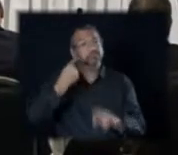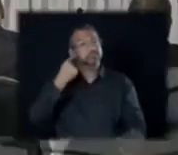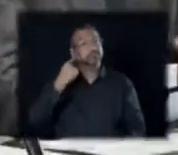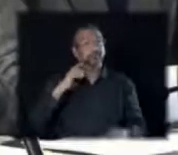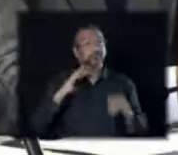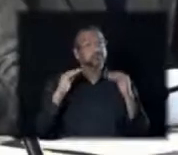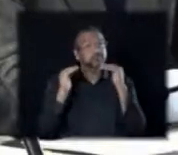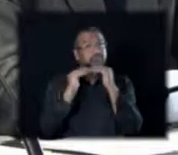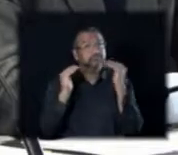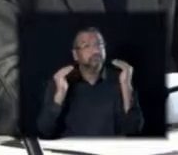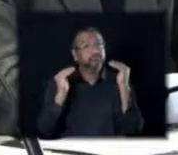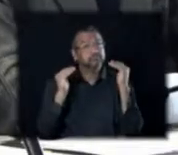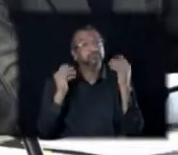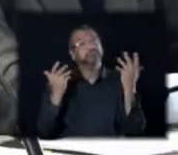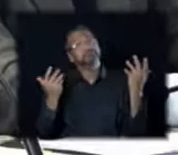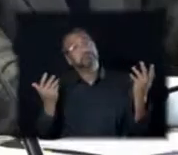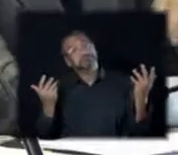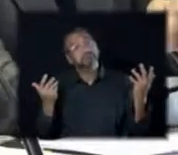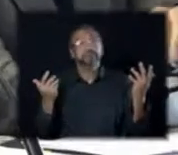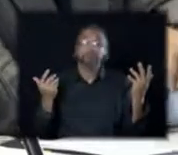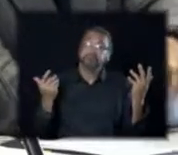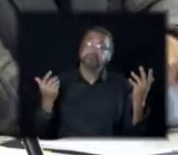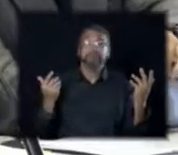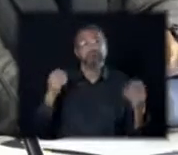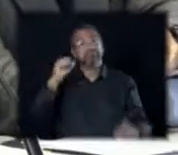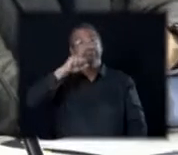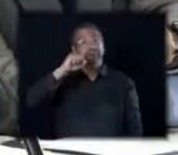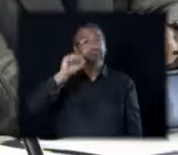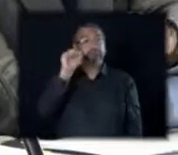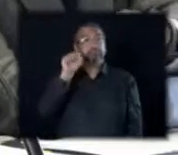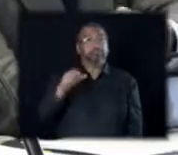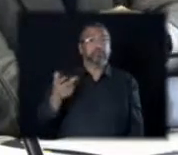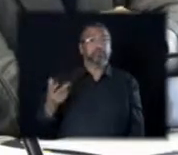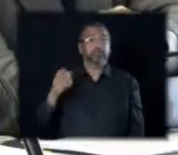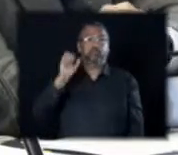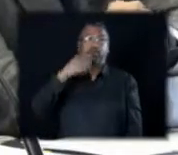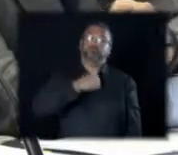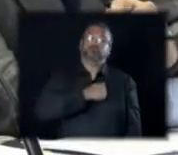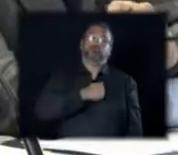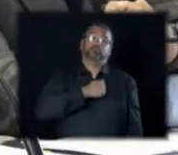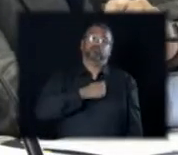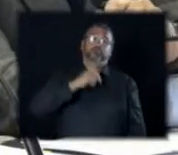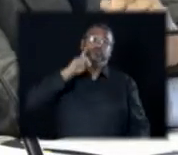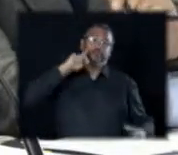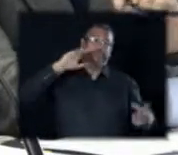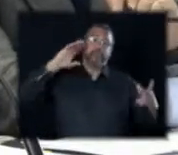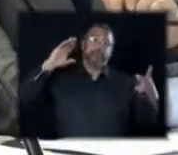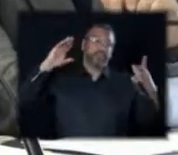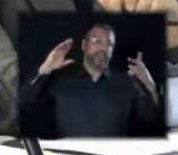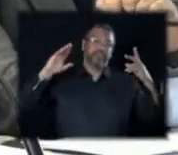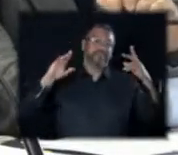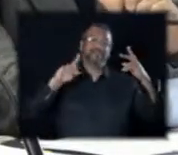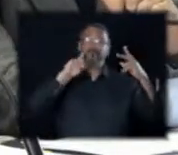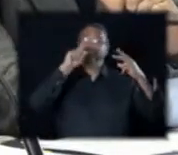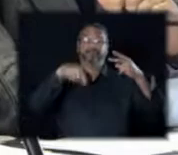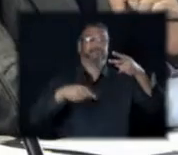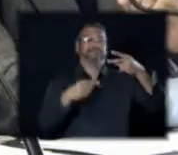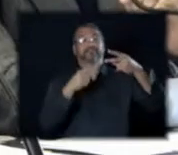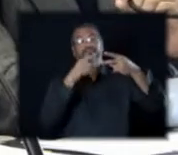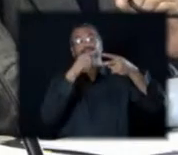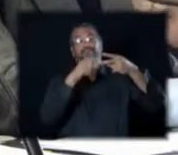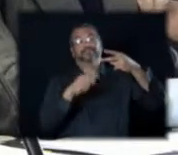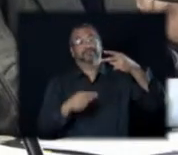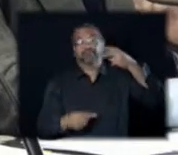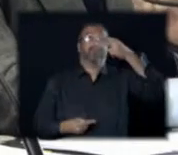es más o menos lo que va a ser. Me parece que sí, me parece que podemos hacer eso. Y perdón, me parece que acabo